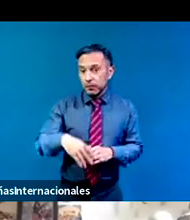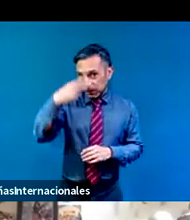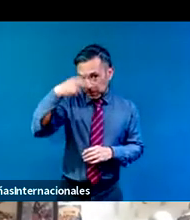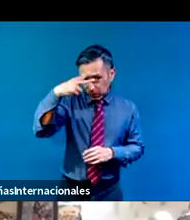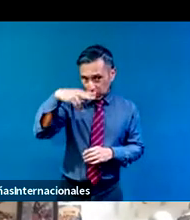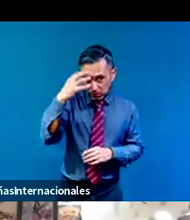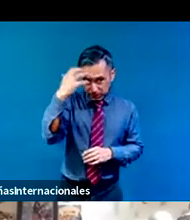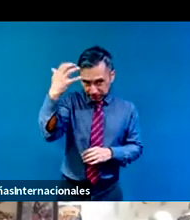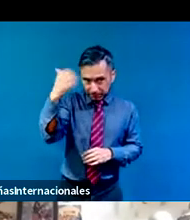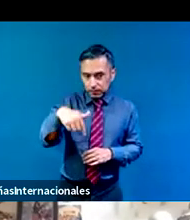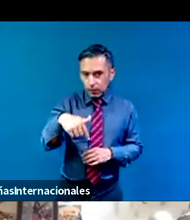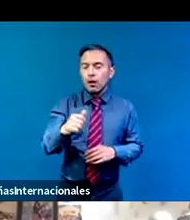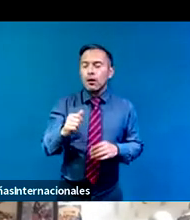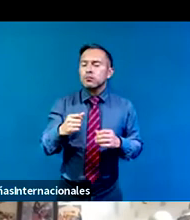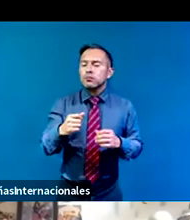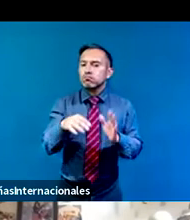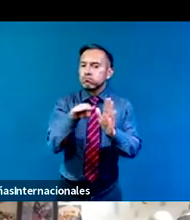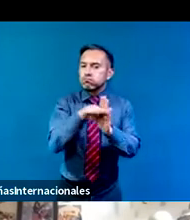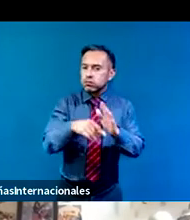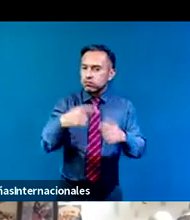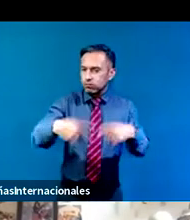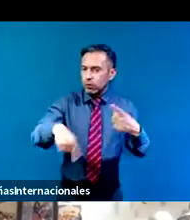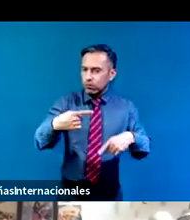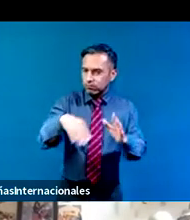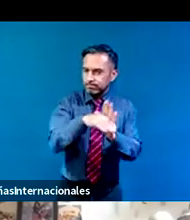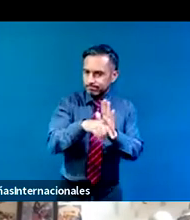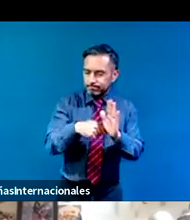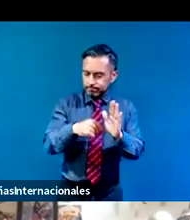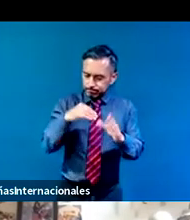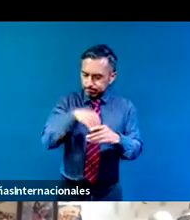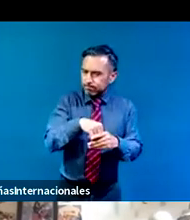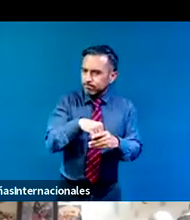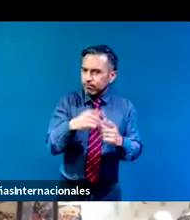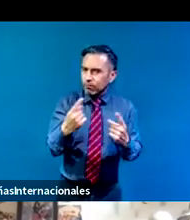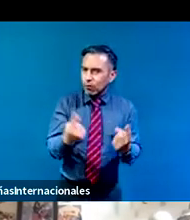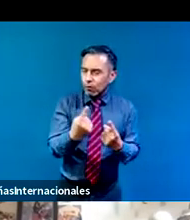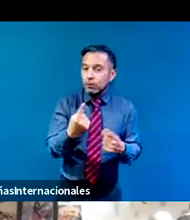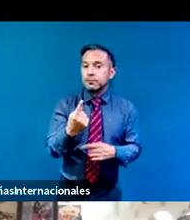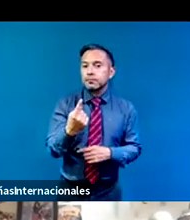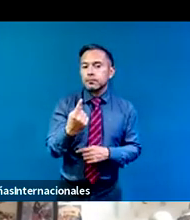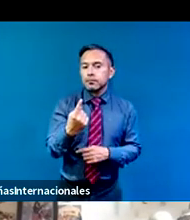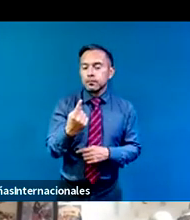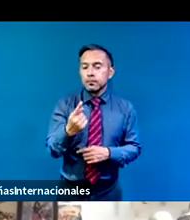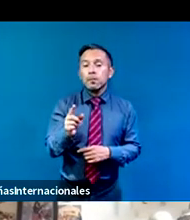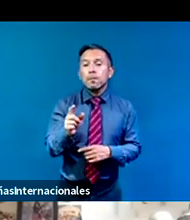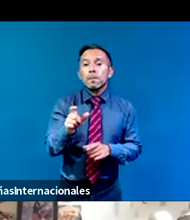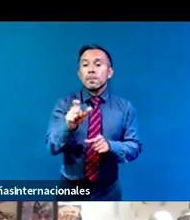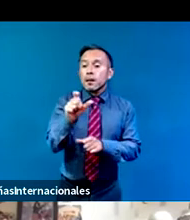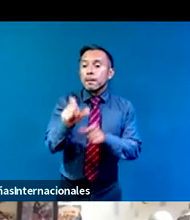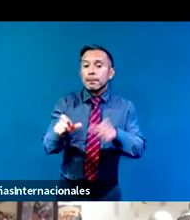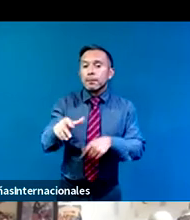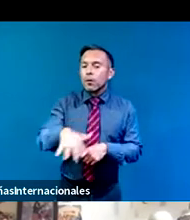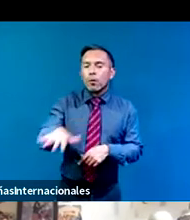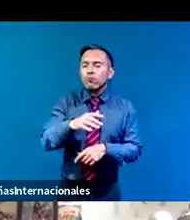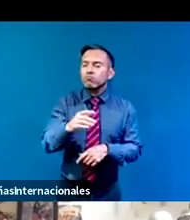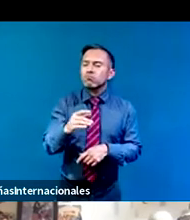de política pública poniendo de entrada como las poblaciones más importantes son las